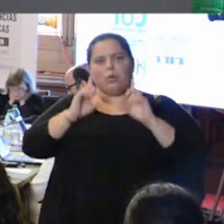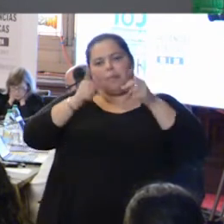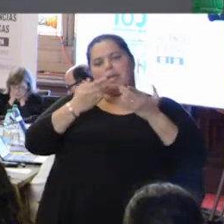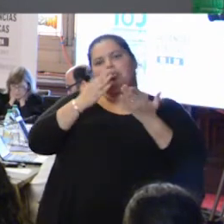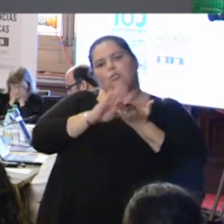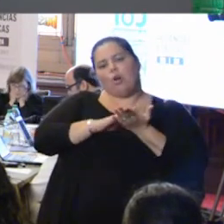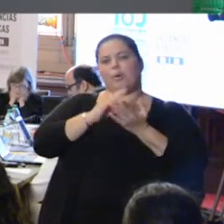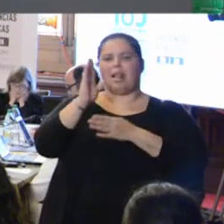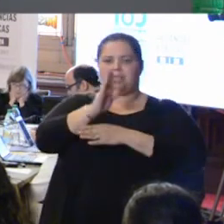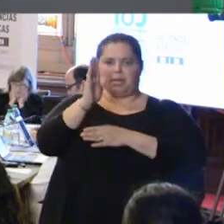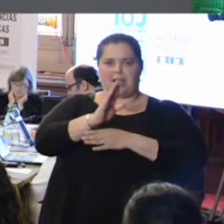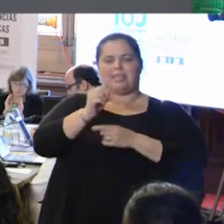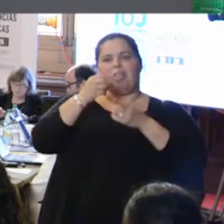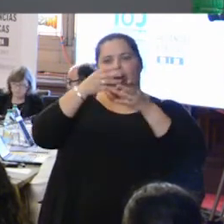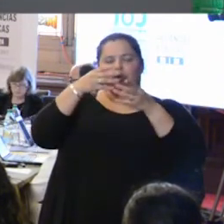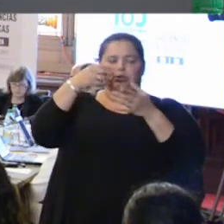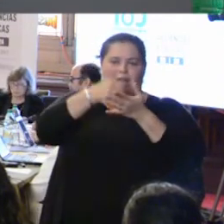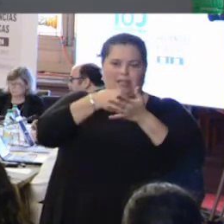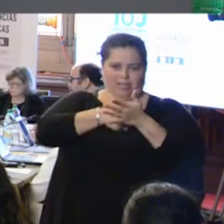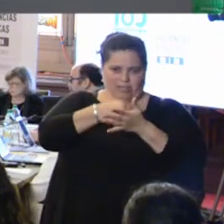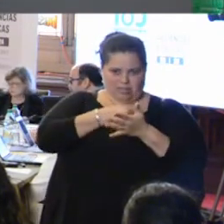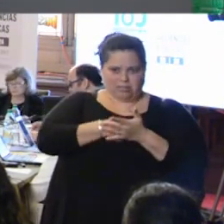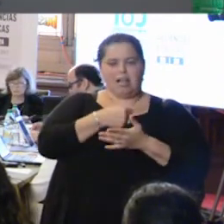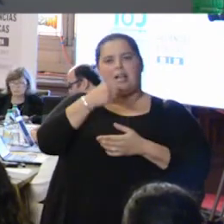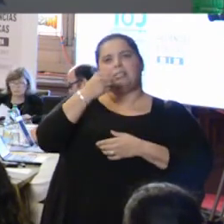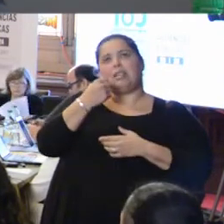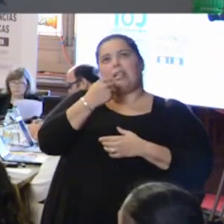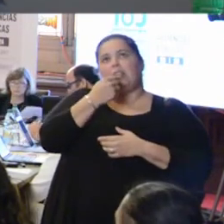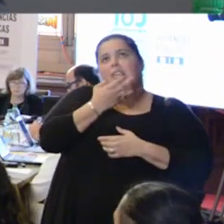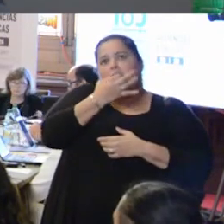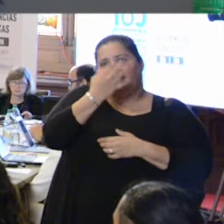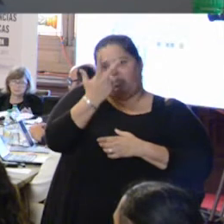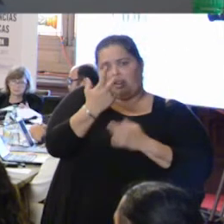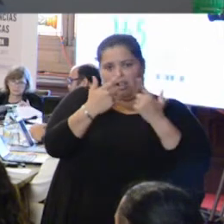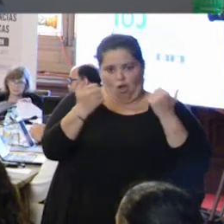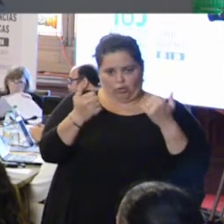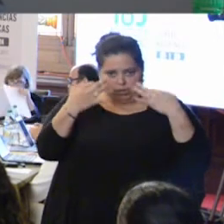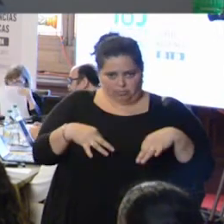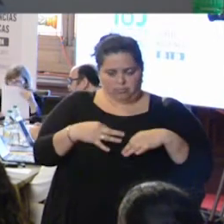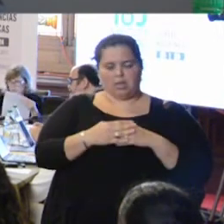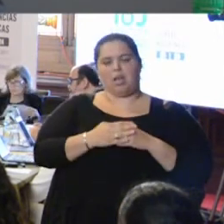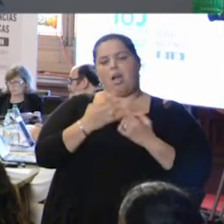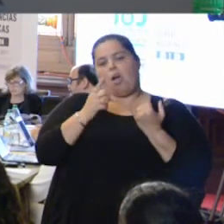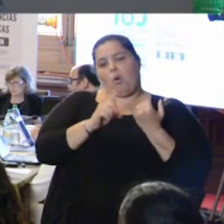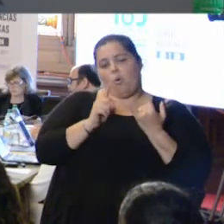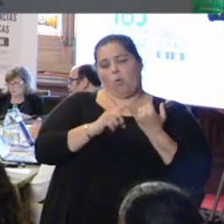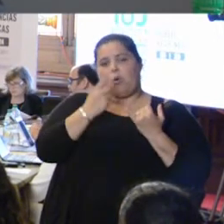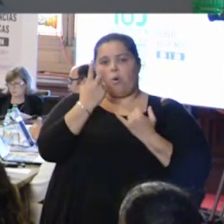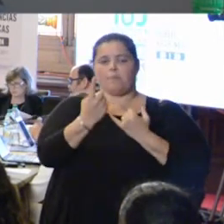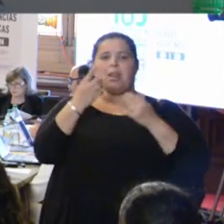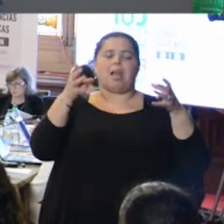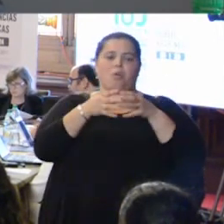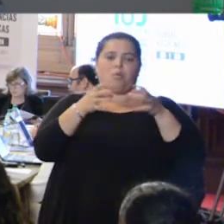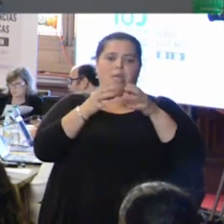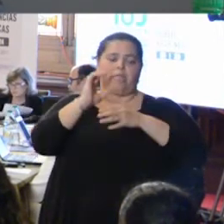puedo mencionarle a la honorable comisión que vimos 3 cosas concretas, ¿no? Uno, que las comunidades